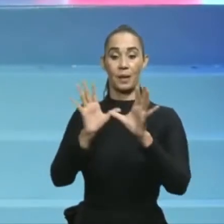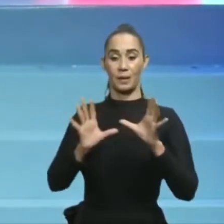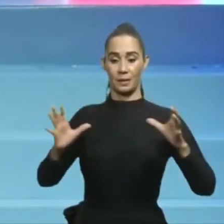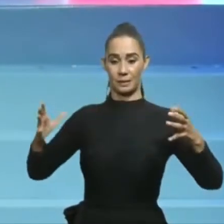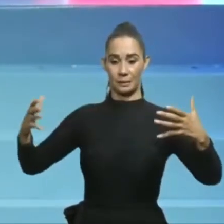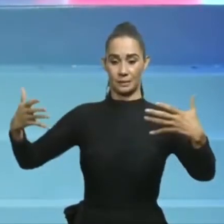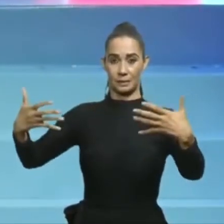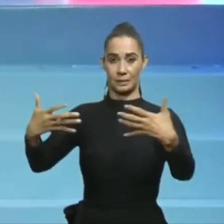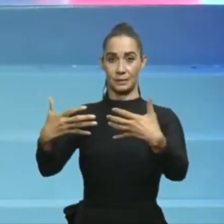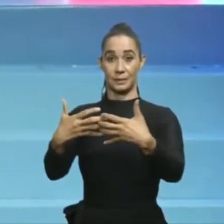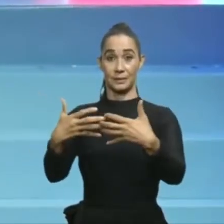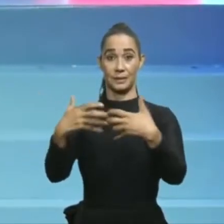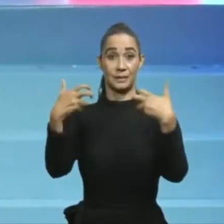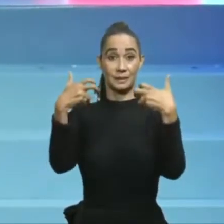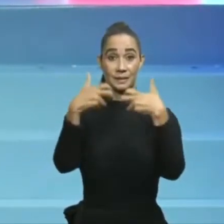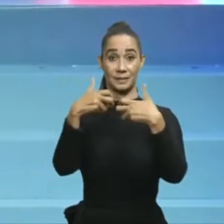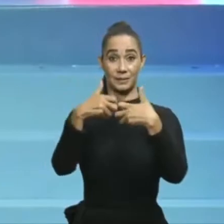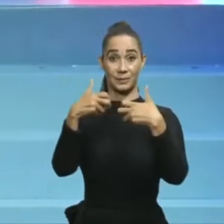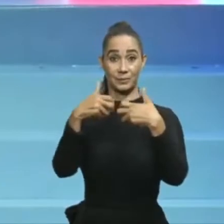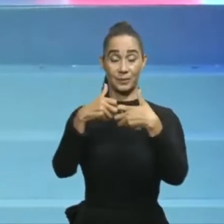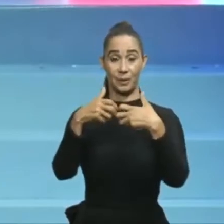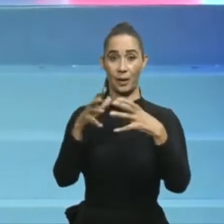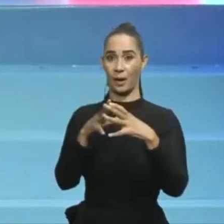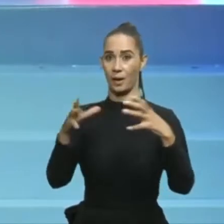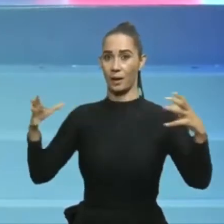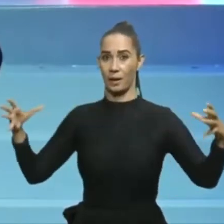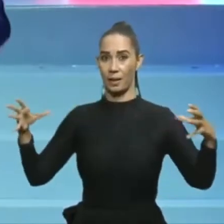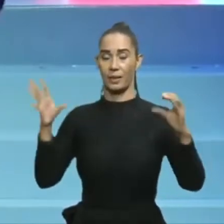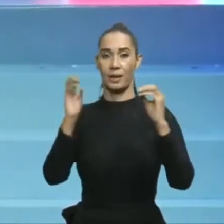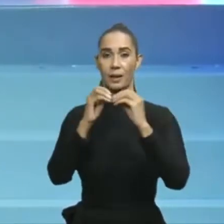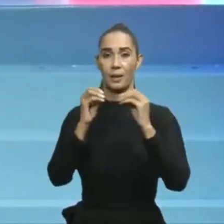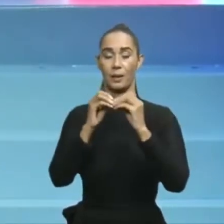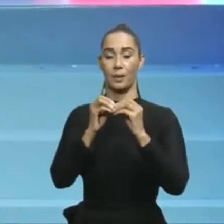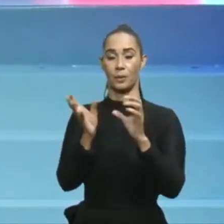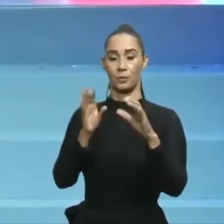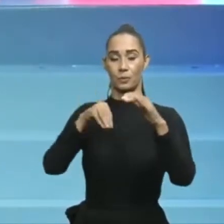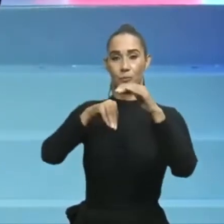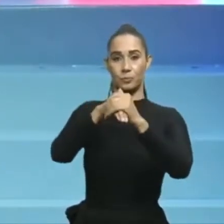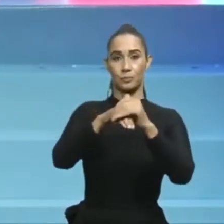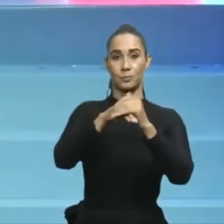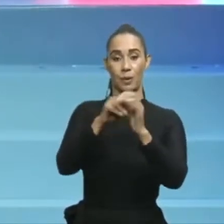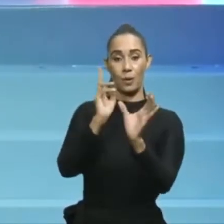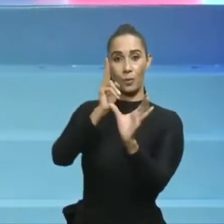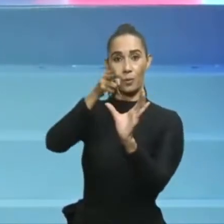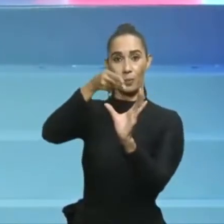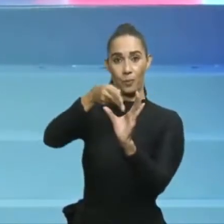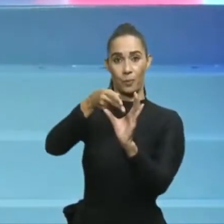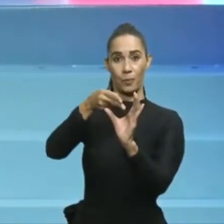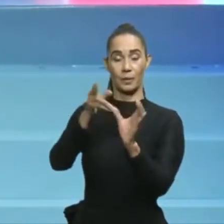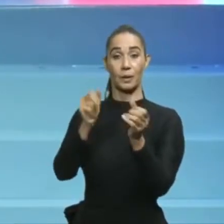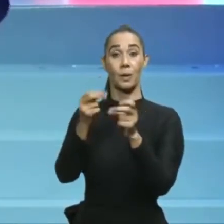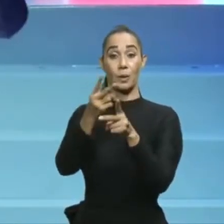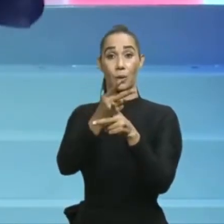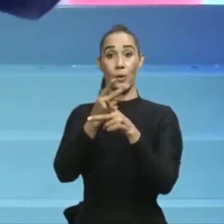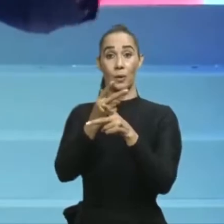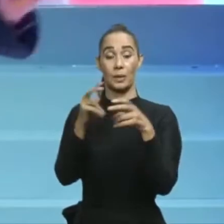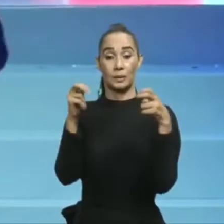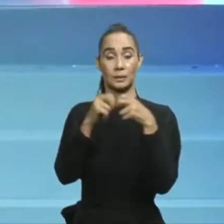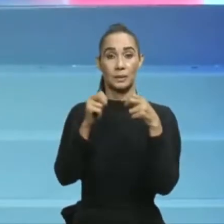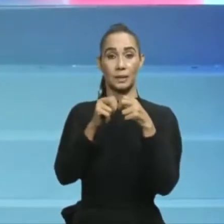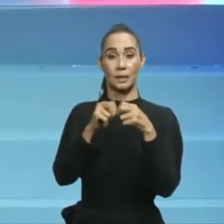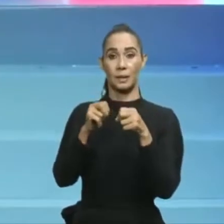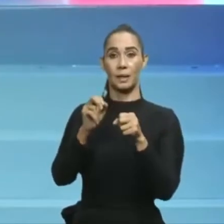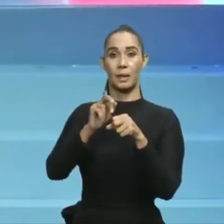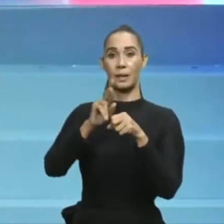de generación como dije anteriormente eléctrica del país con su depósito de combustible que dará una gran seguridad energética a la